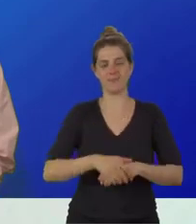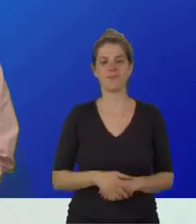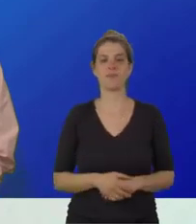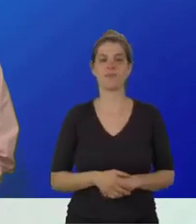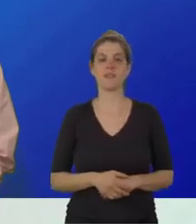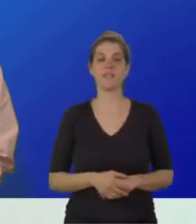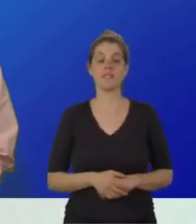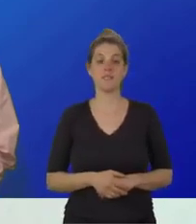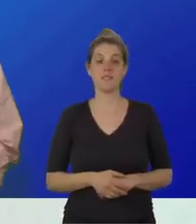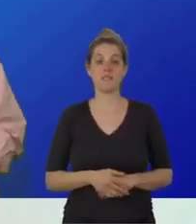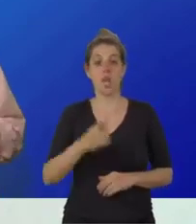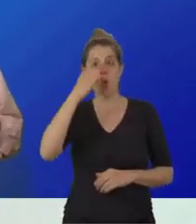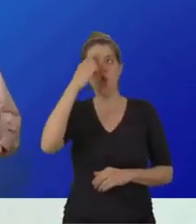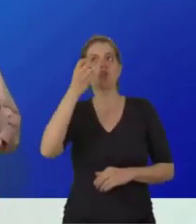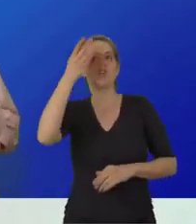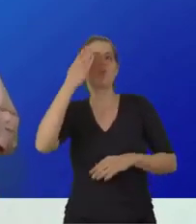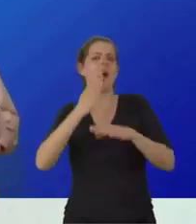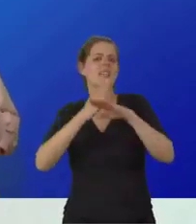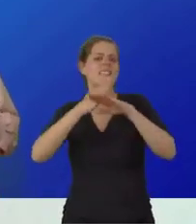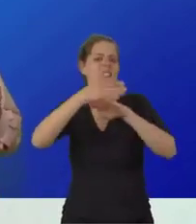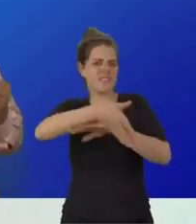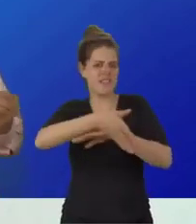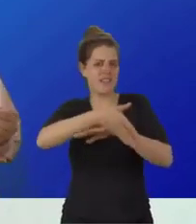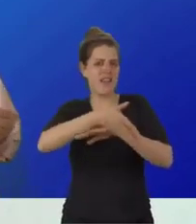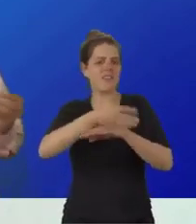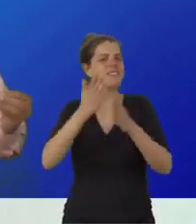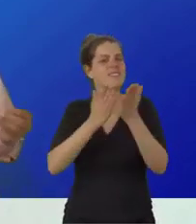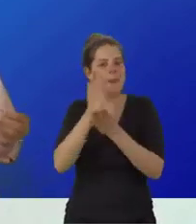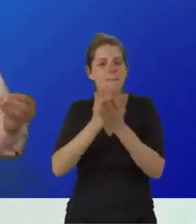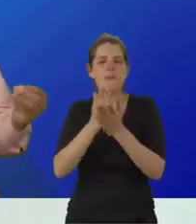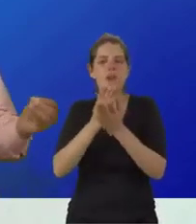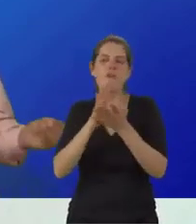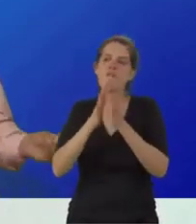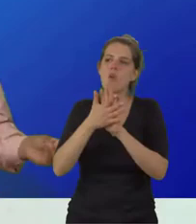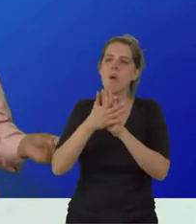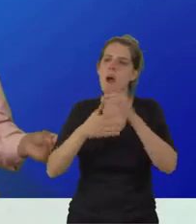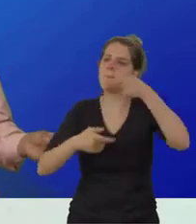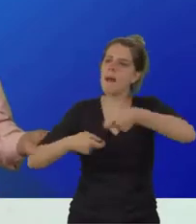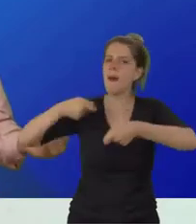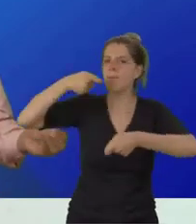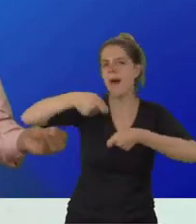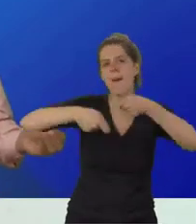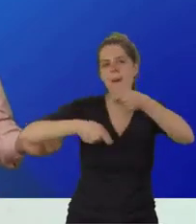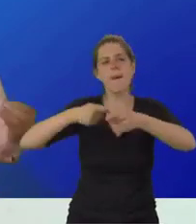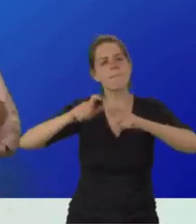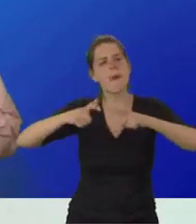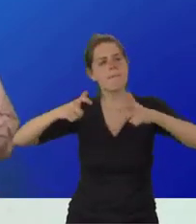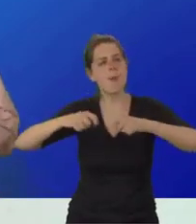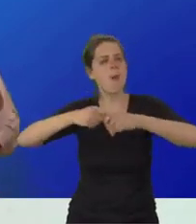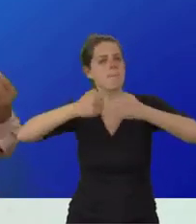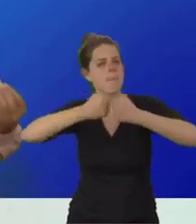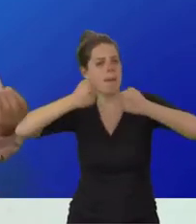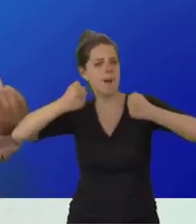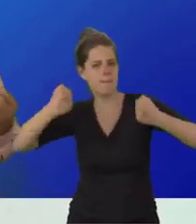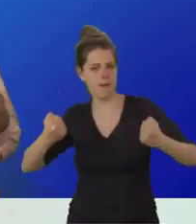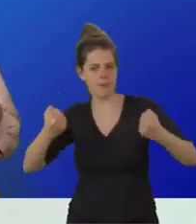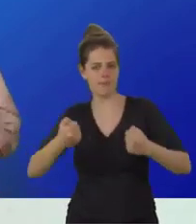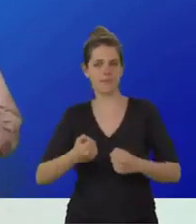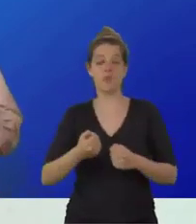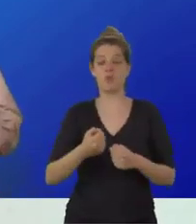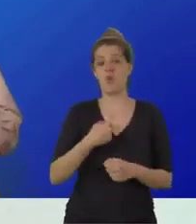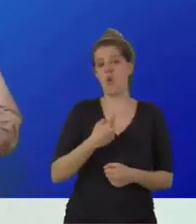que la accesibilidad es un concepto que está en permanente construcción, que cuando hablamos de